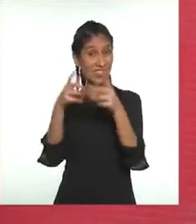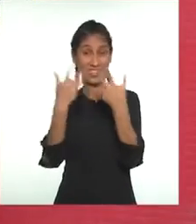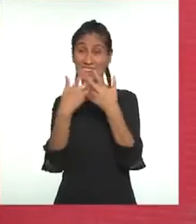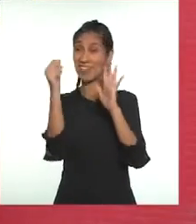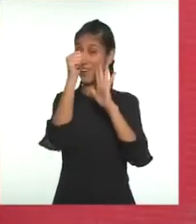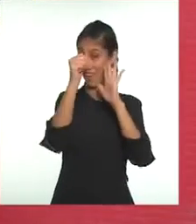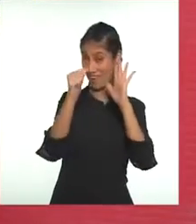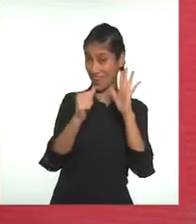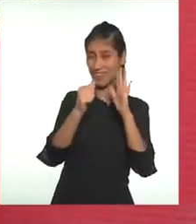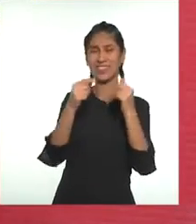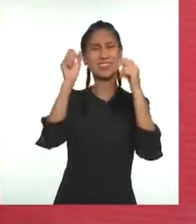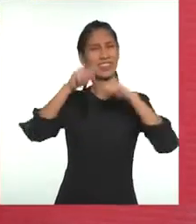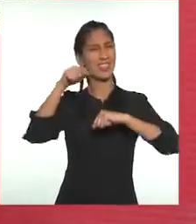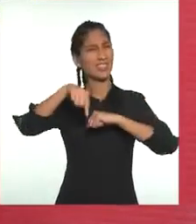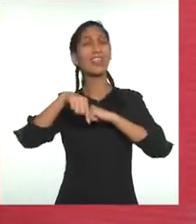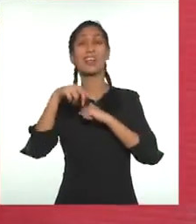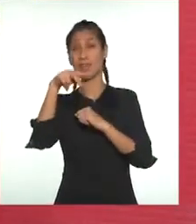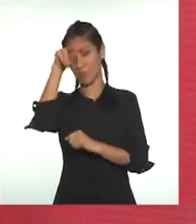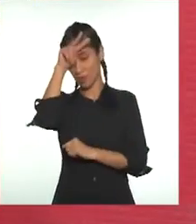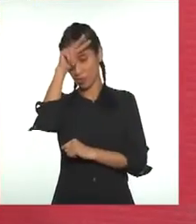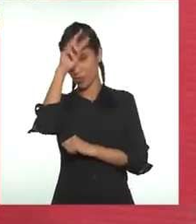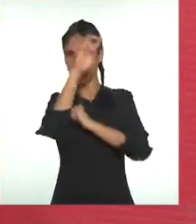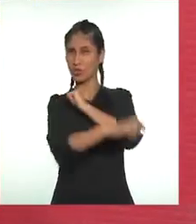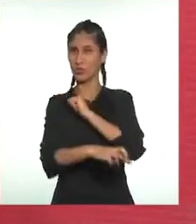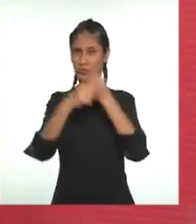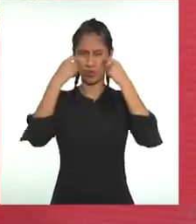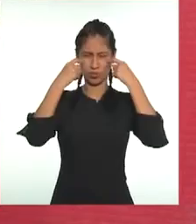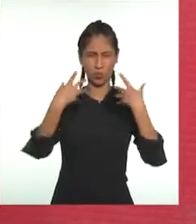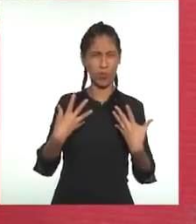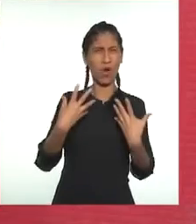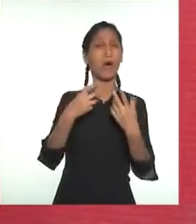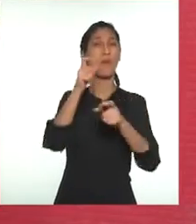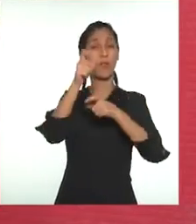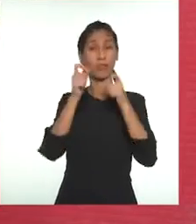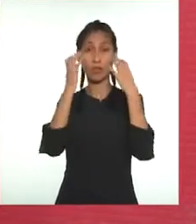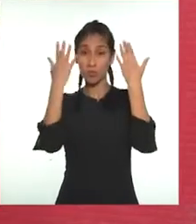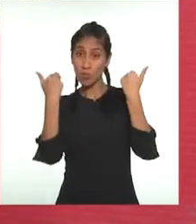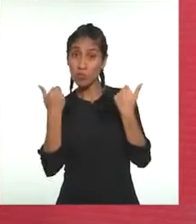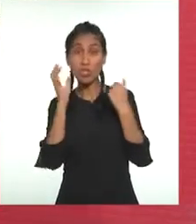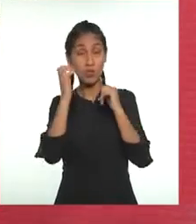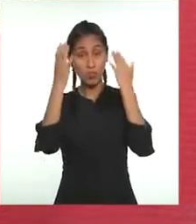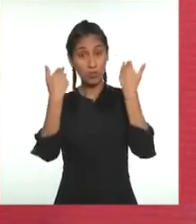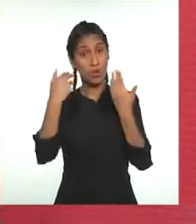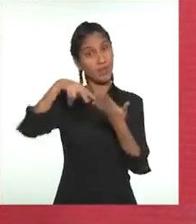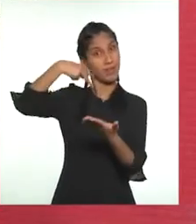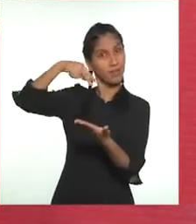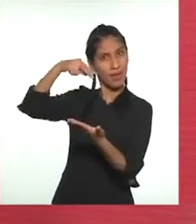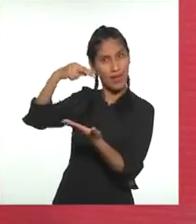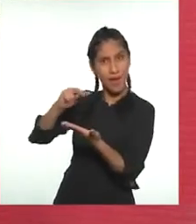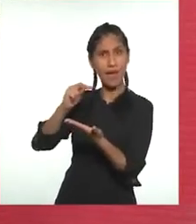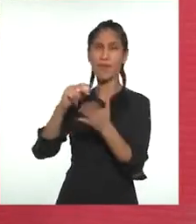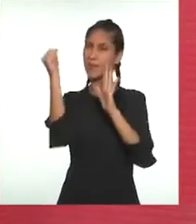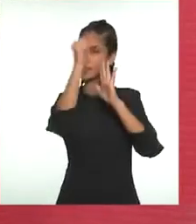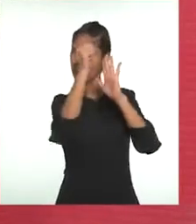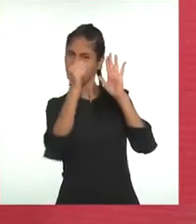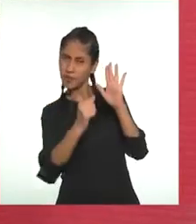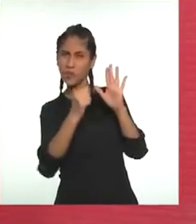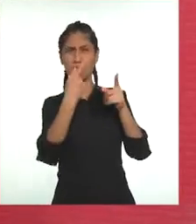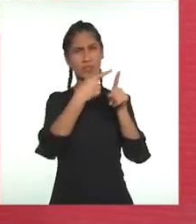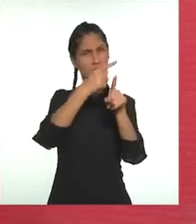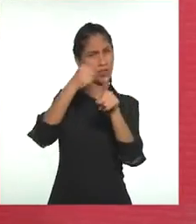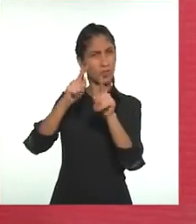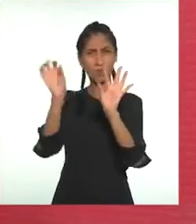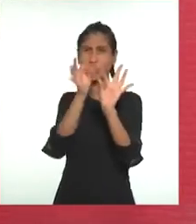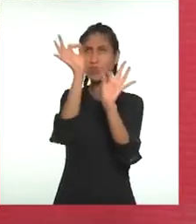Este es un país de artistas, músicas, pintores, escultoras, escritores, bailarinas, actores, acuarelistas,